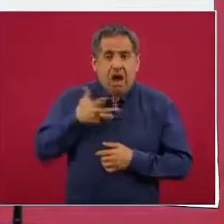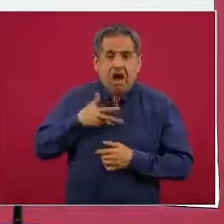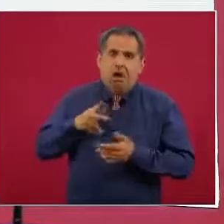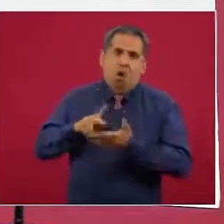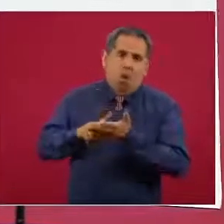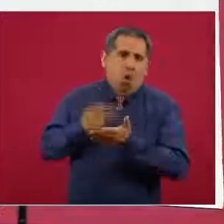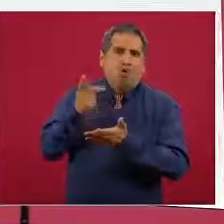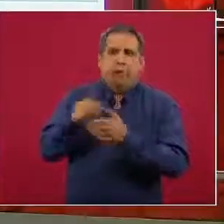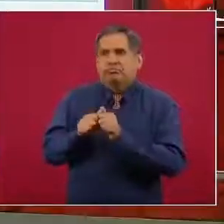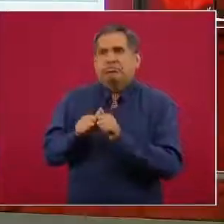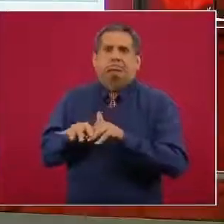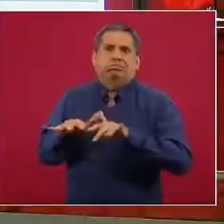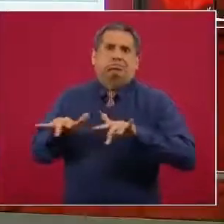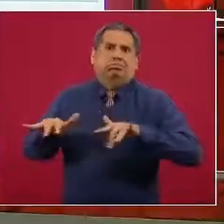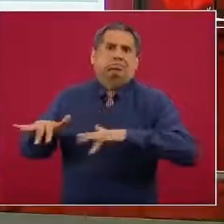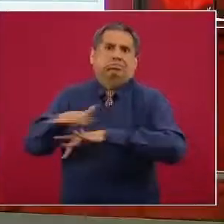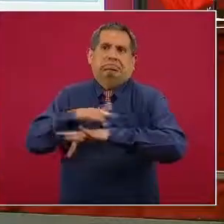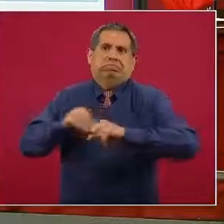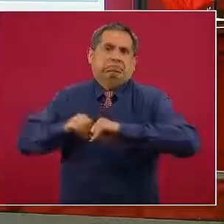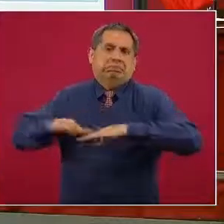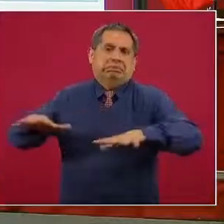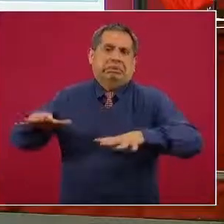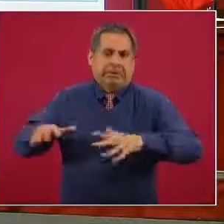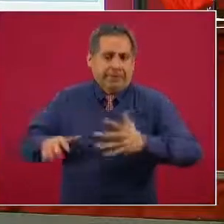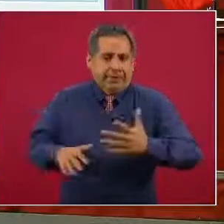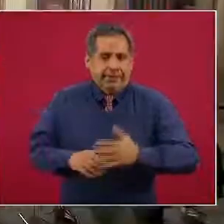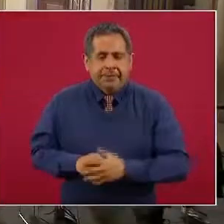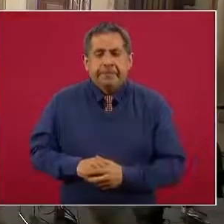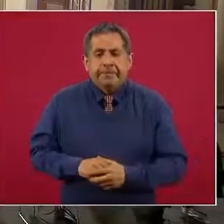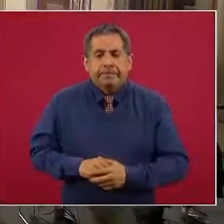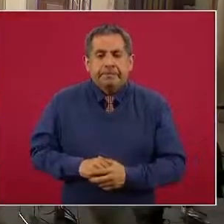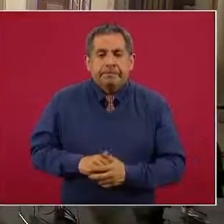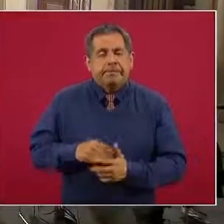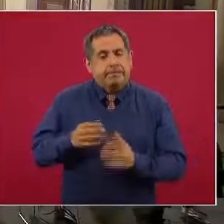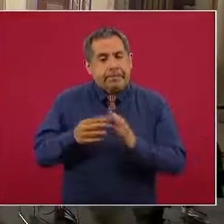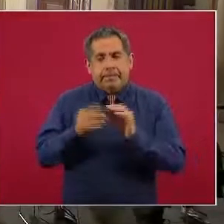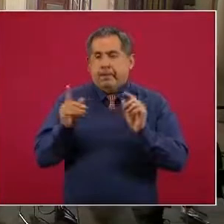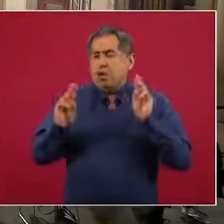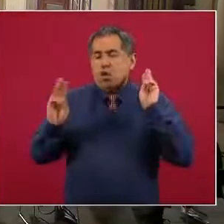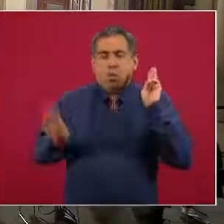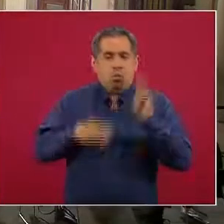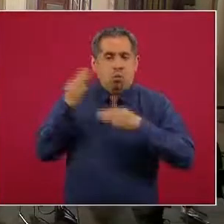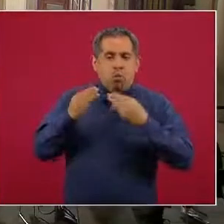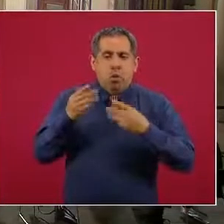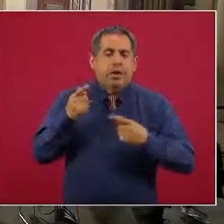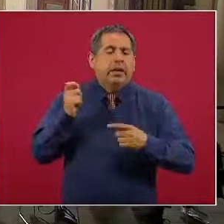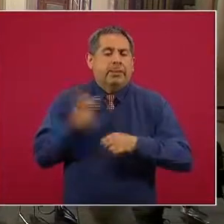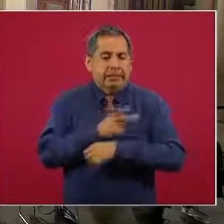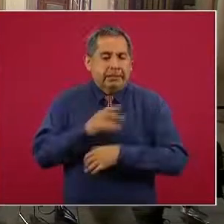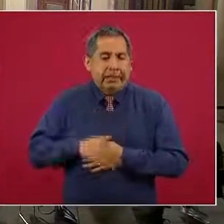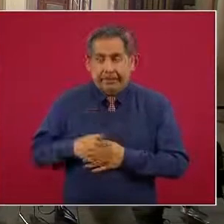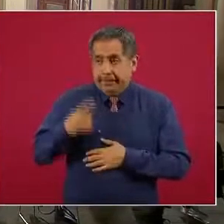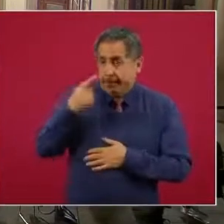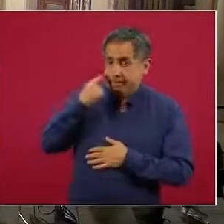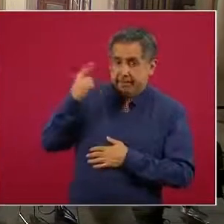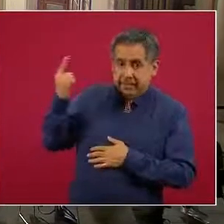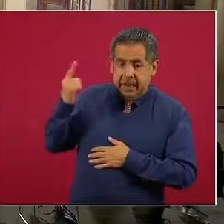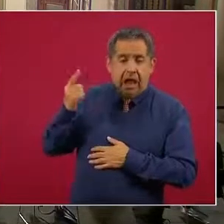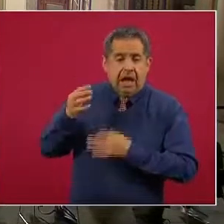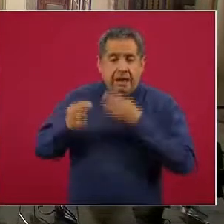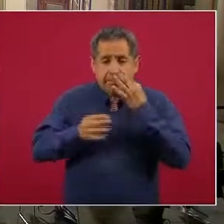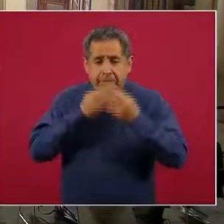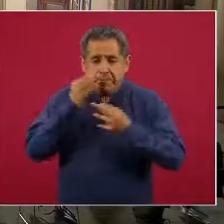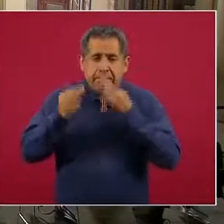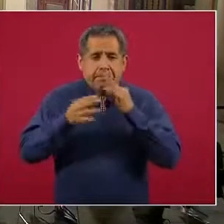una situación de transmisión comunitaria. Conclusión, ahora respecto al mundo, estos patrones de